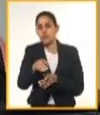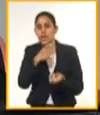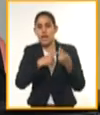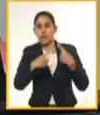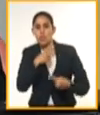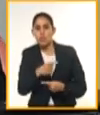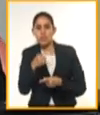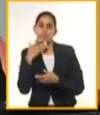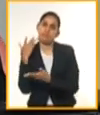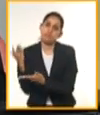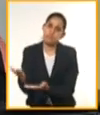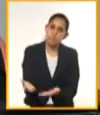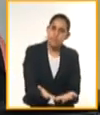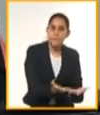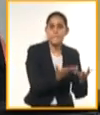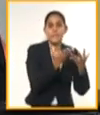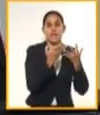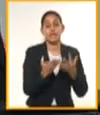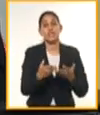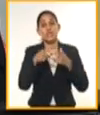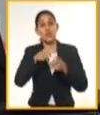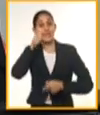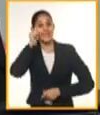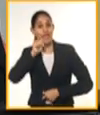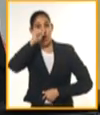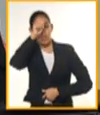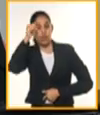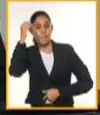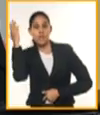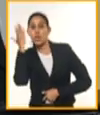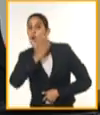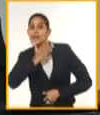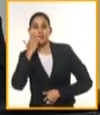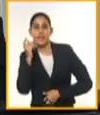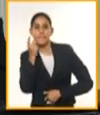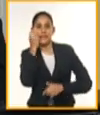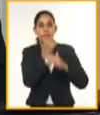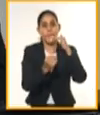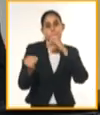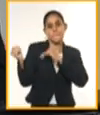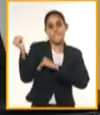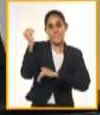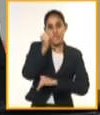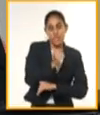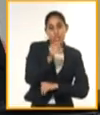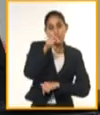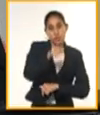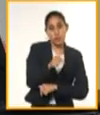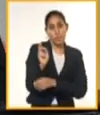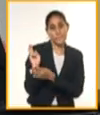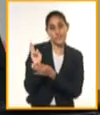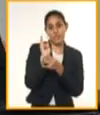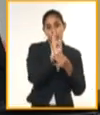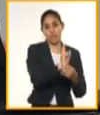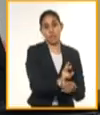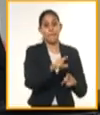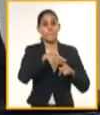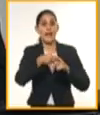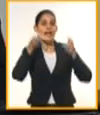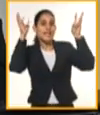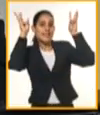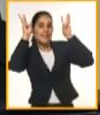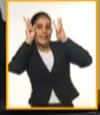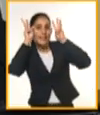bienvenida más cálida en el Reino Unido el fin de semana, donde fue recibido por el primer ministro Keir Starmer, visitó al rey Carlos III y